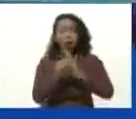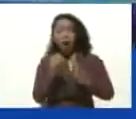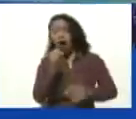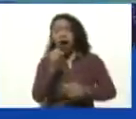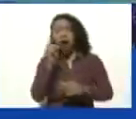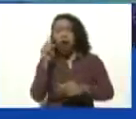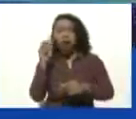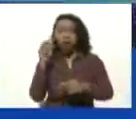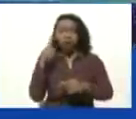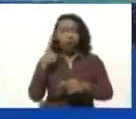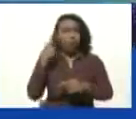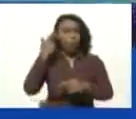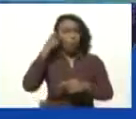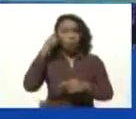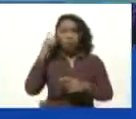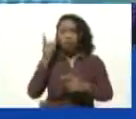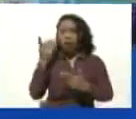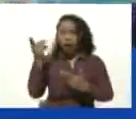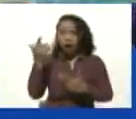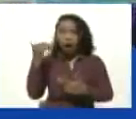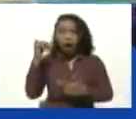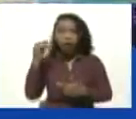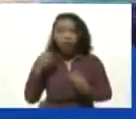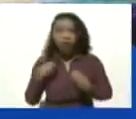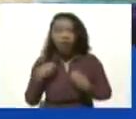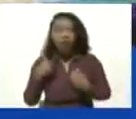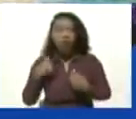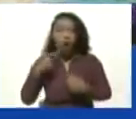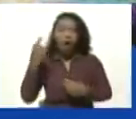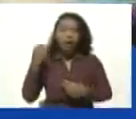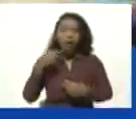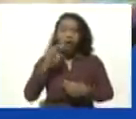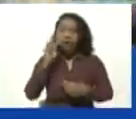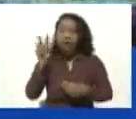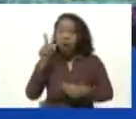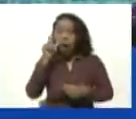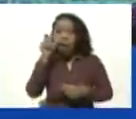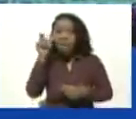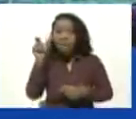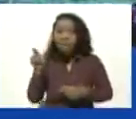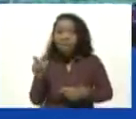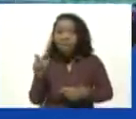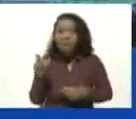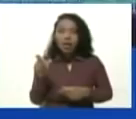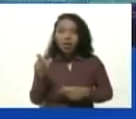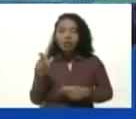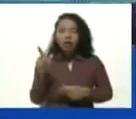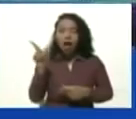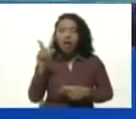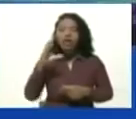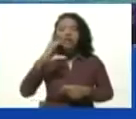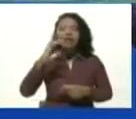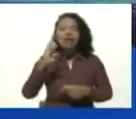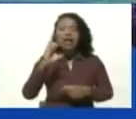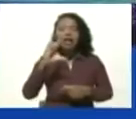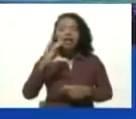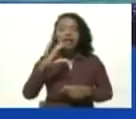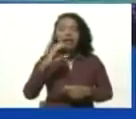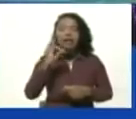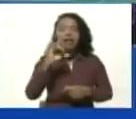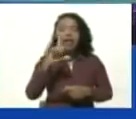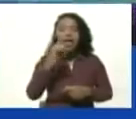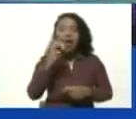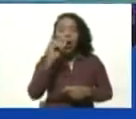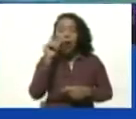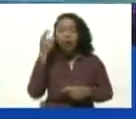sabía que existían. Ayer estuve viendo un cantante, Cecilio se llama. No me